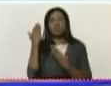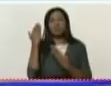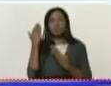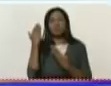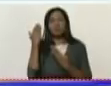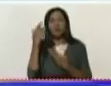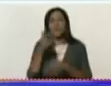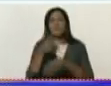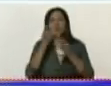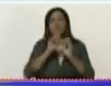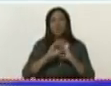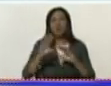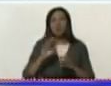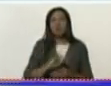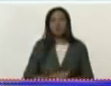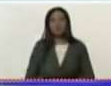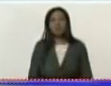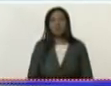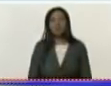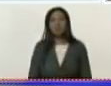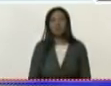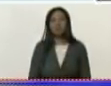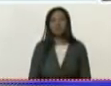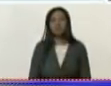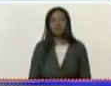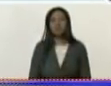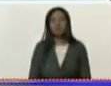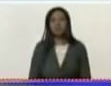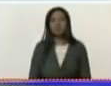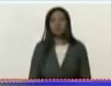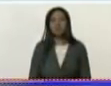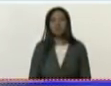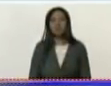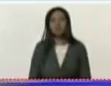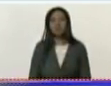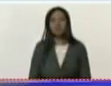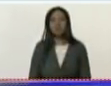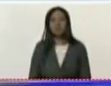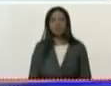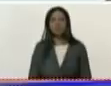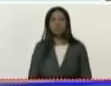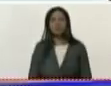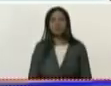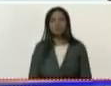de seis granadas, que tiene una cobertura